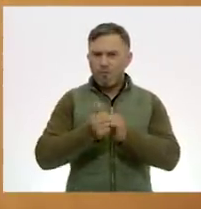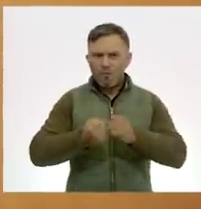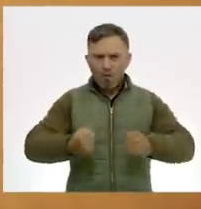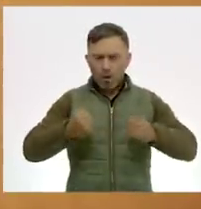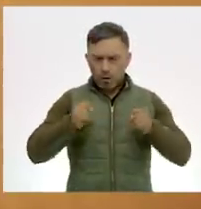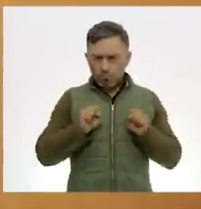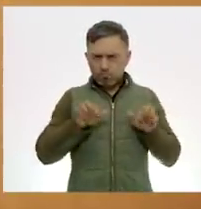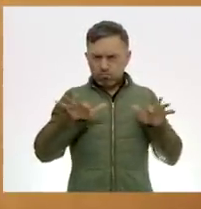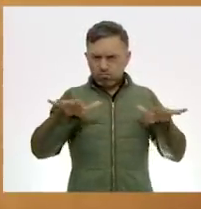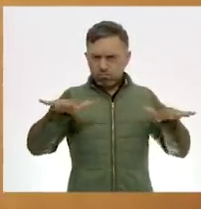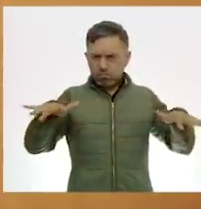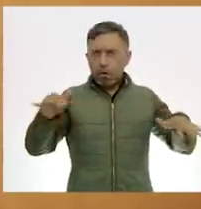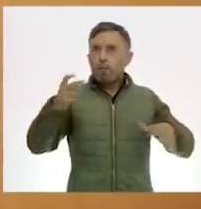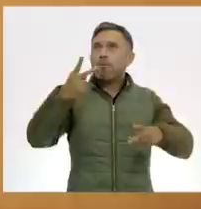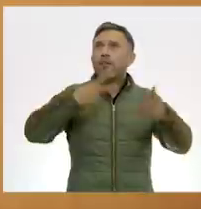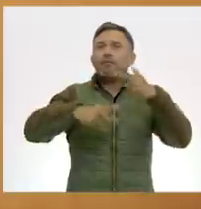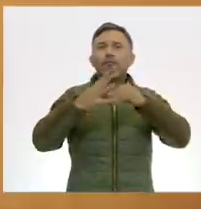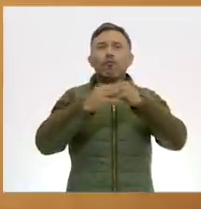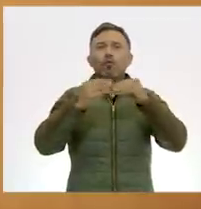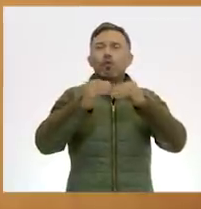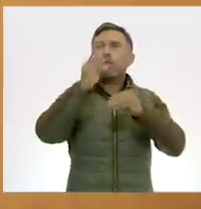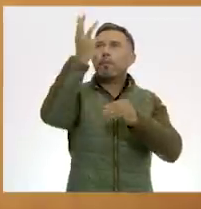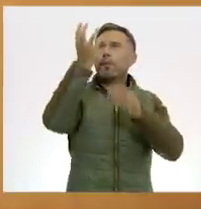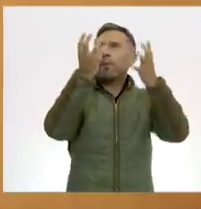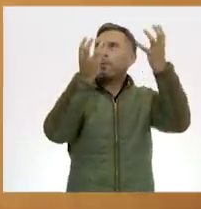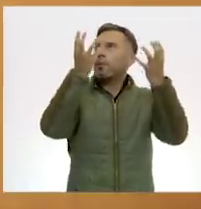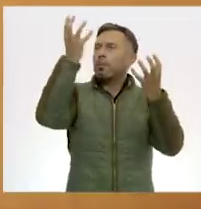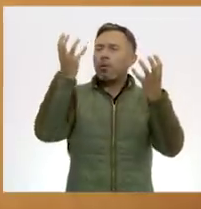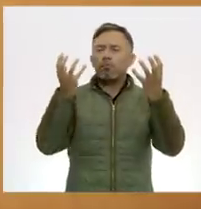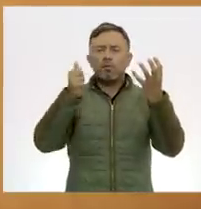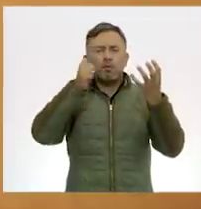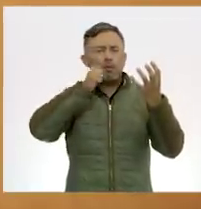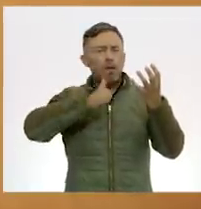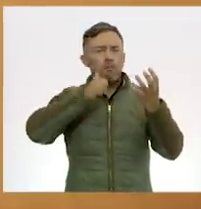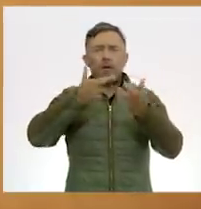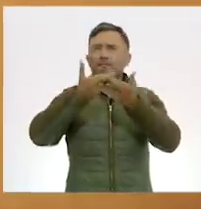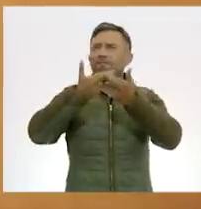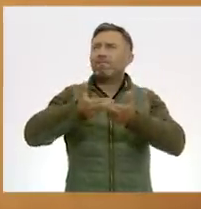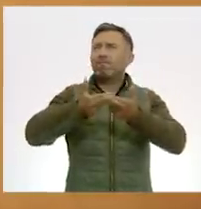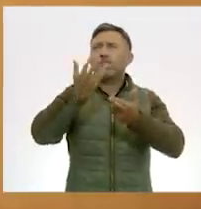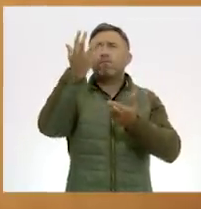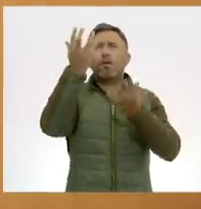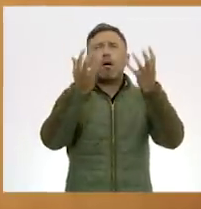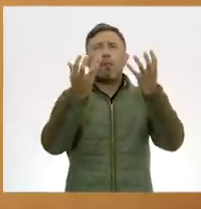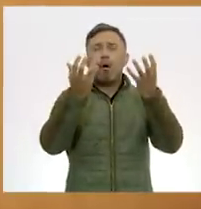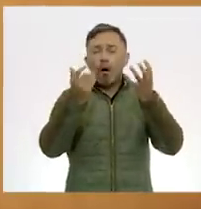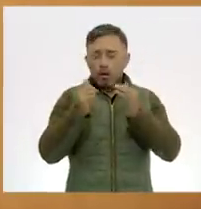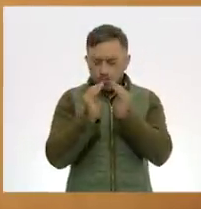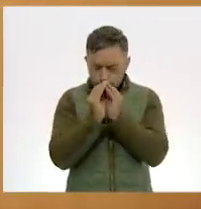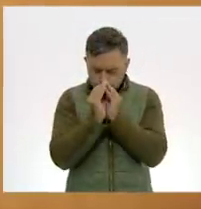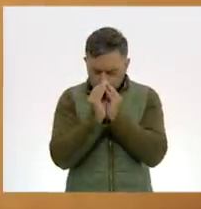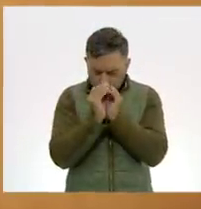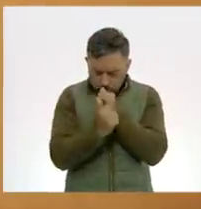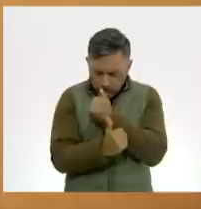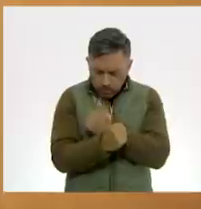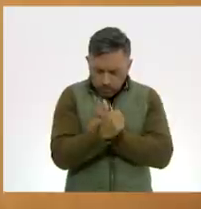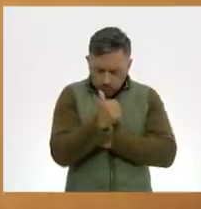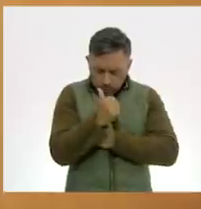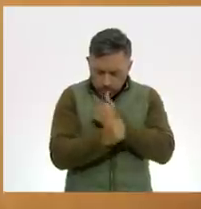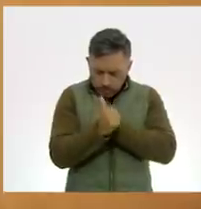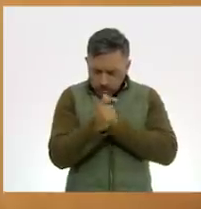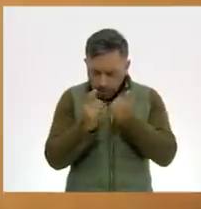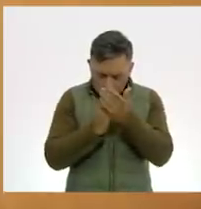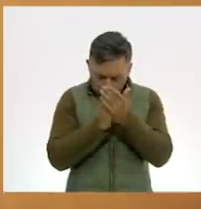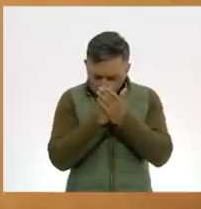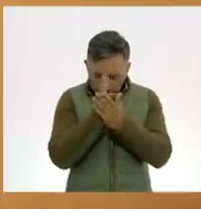Mantats yanuyantal uyich, tumentukana hokol tanil, mailik sihiki. Leolale, tukul